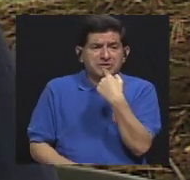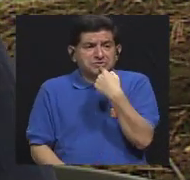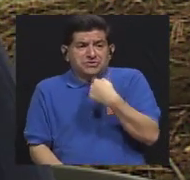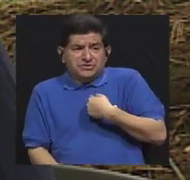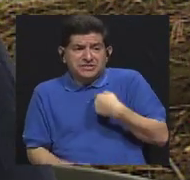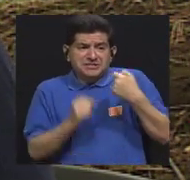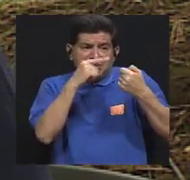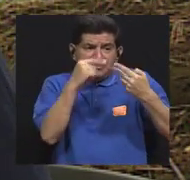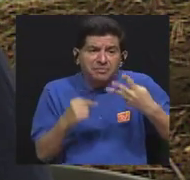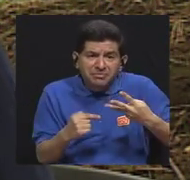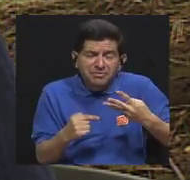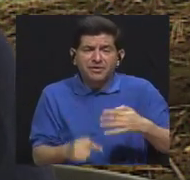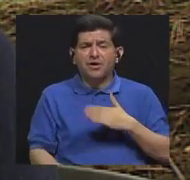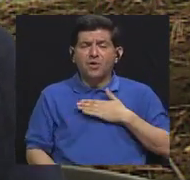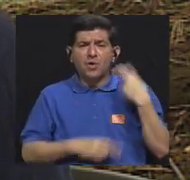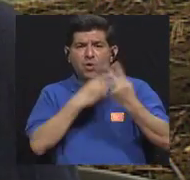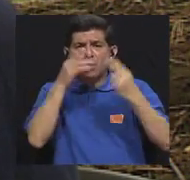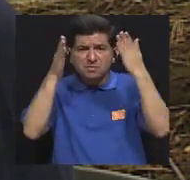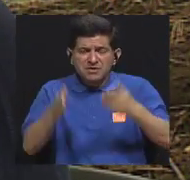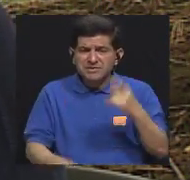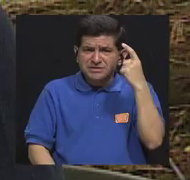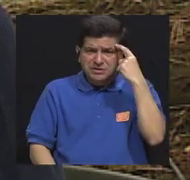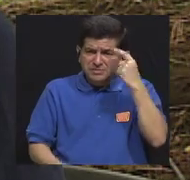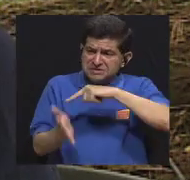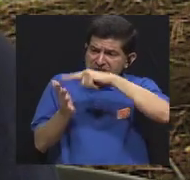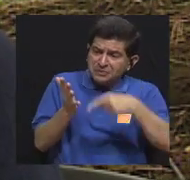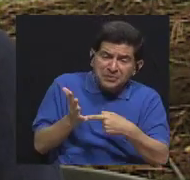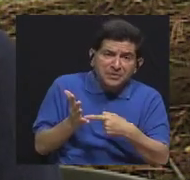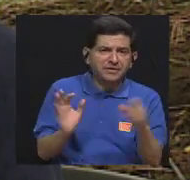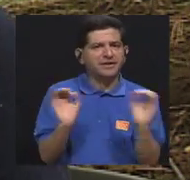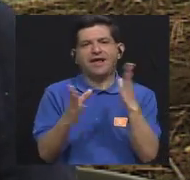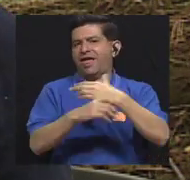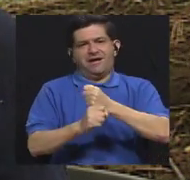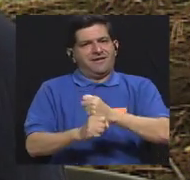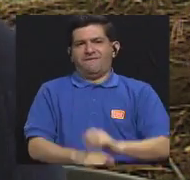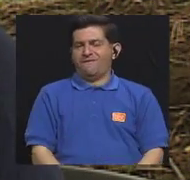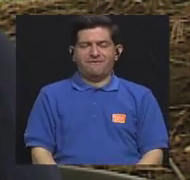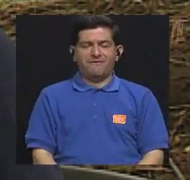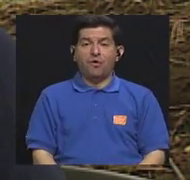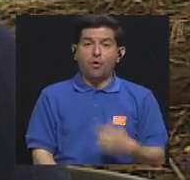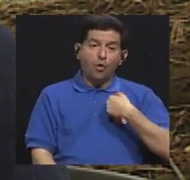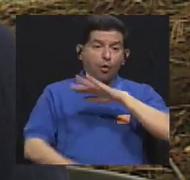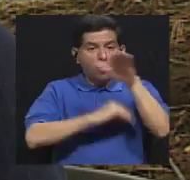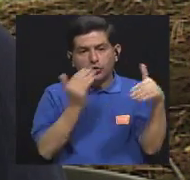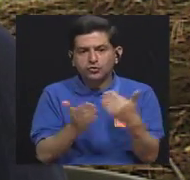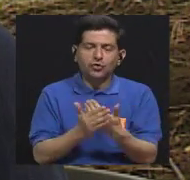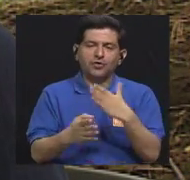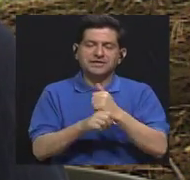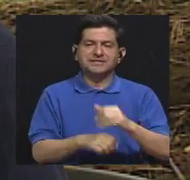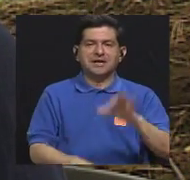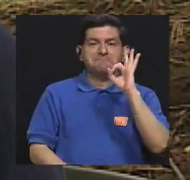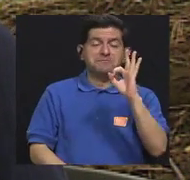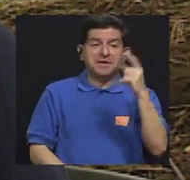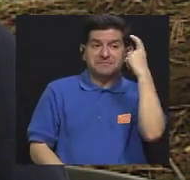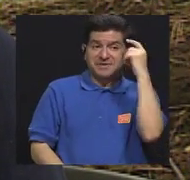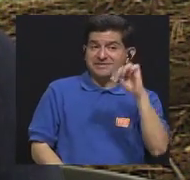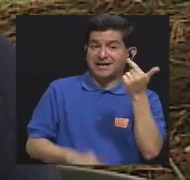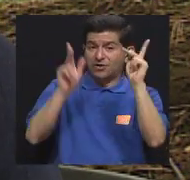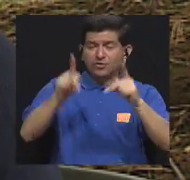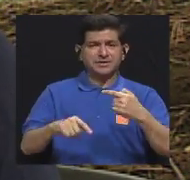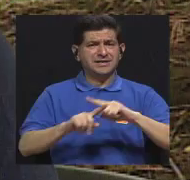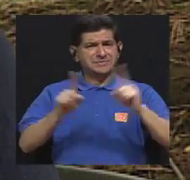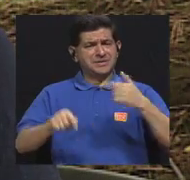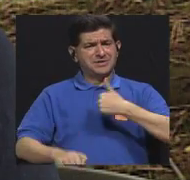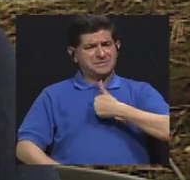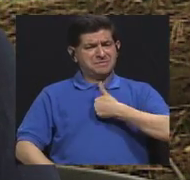los otros van a decir tal y tal cosa, o porque mis vecinos qué van a pensar, no voy a hacer nada. O voy a hacer todo para quedarle bien al otro, pero